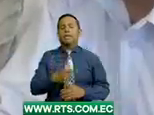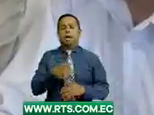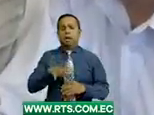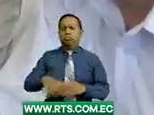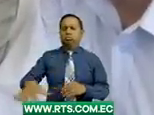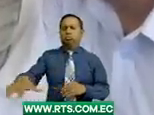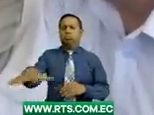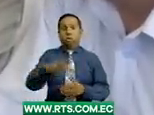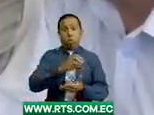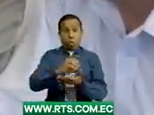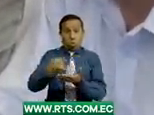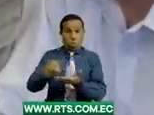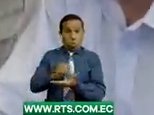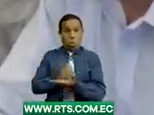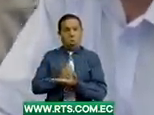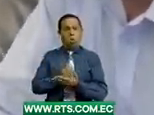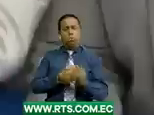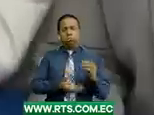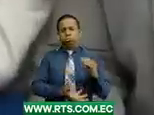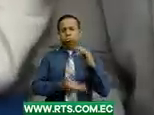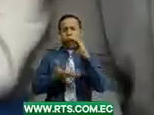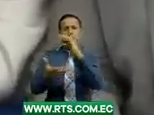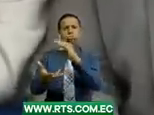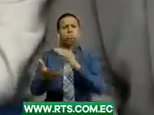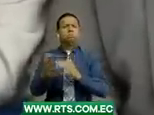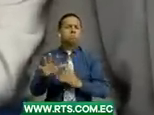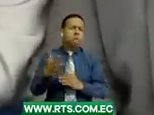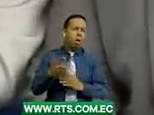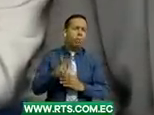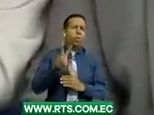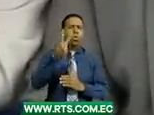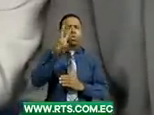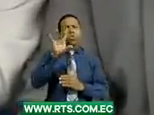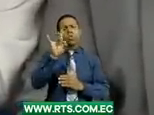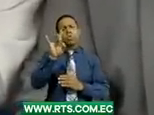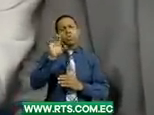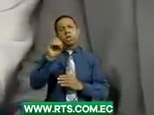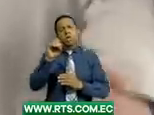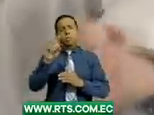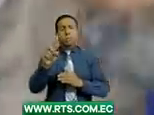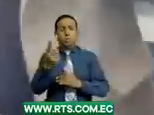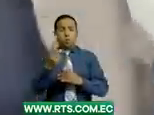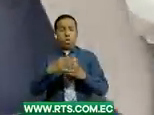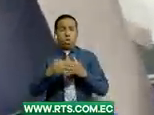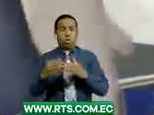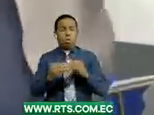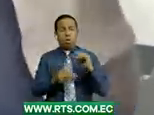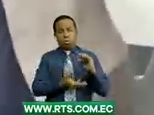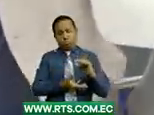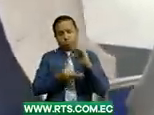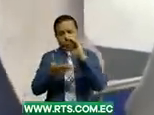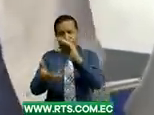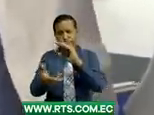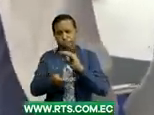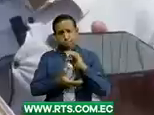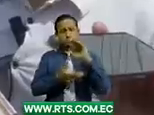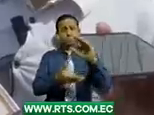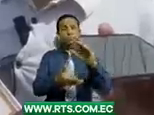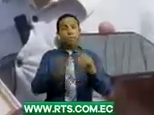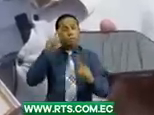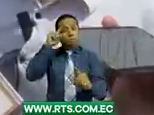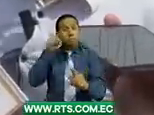se han entregado recursos por un valor aproximado de 280 millones de dólares. La mayor inversión es en